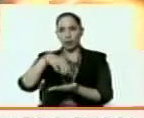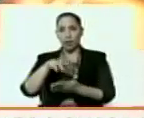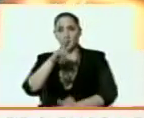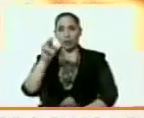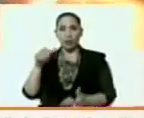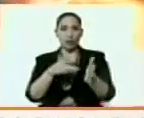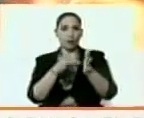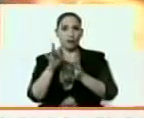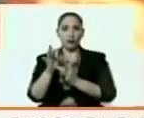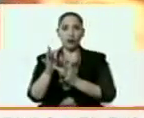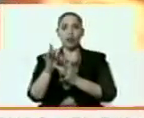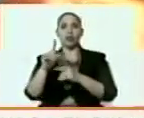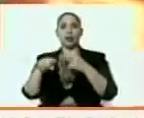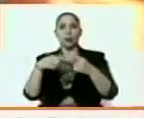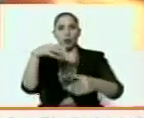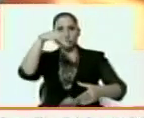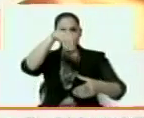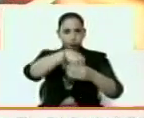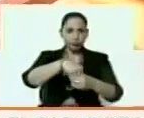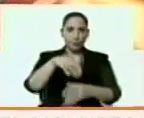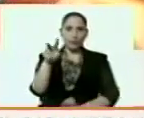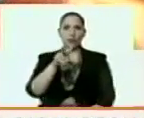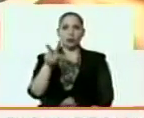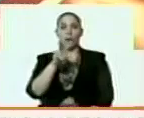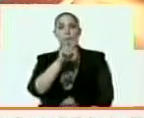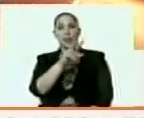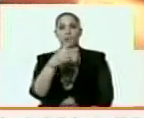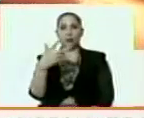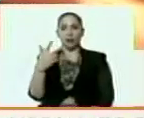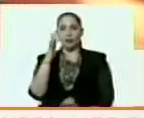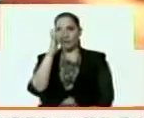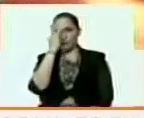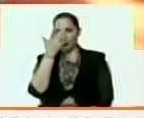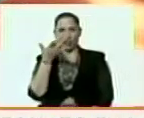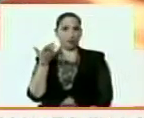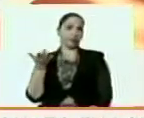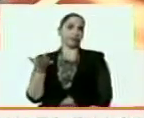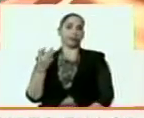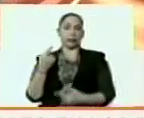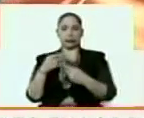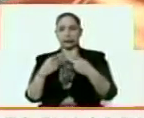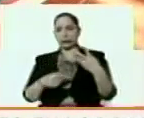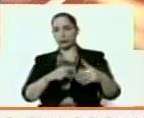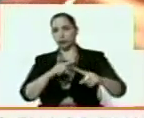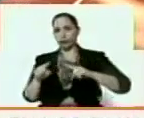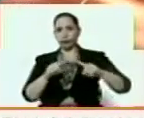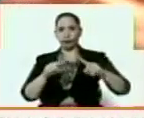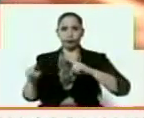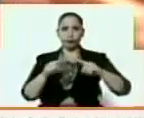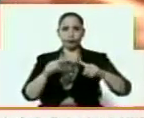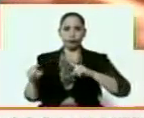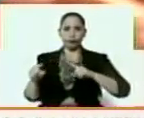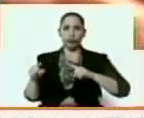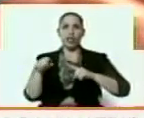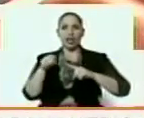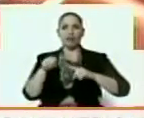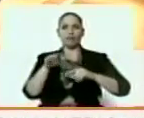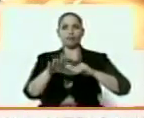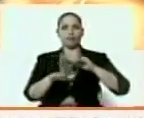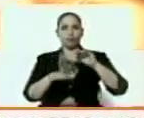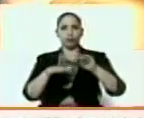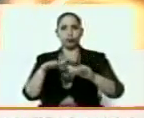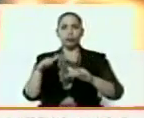abril. Intentaron invadir Venezuela el 23 de febrero. Es decir, es un conjunto de acciones que van acompasadas entre